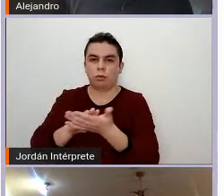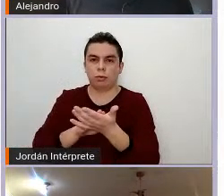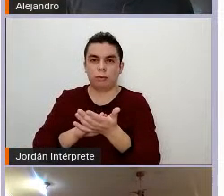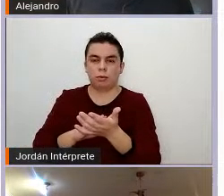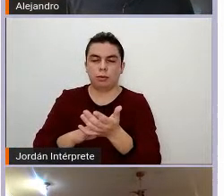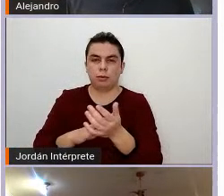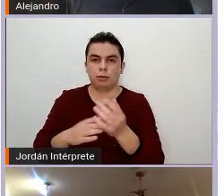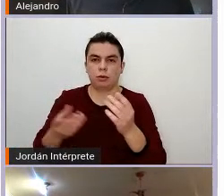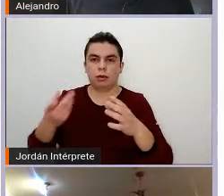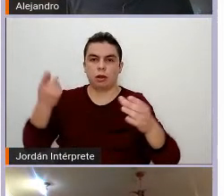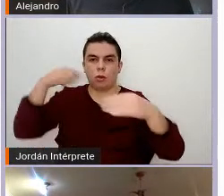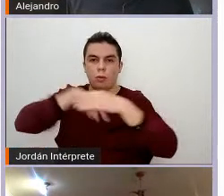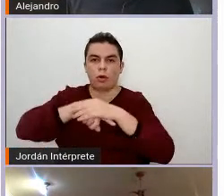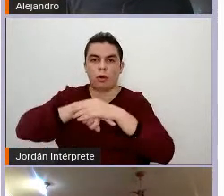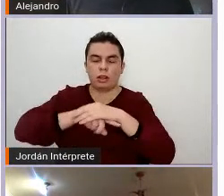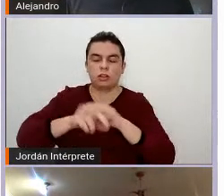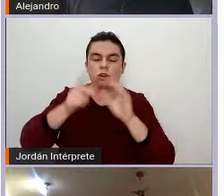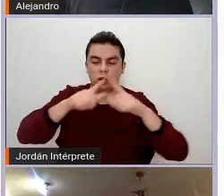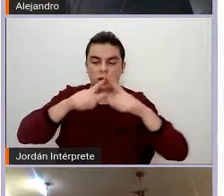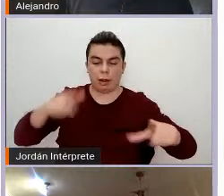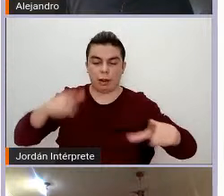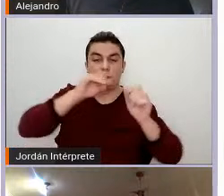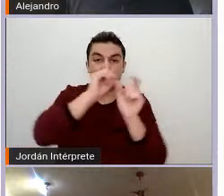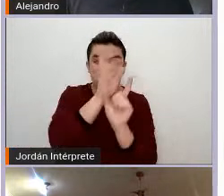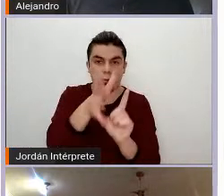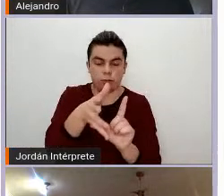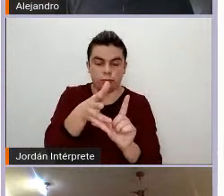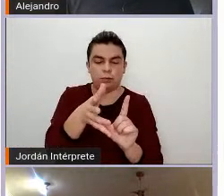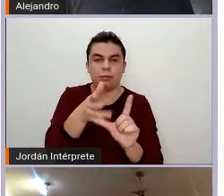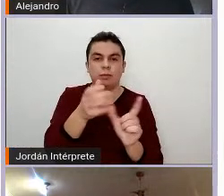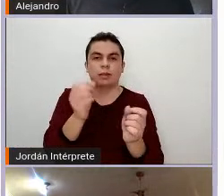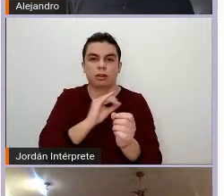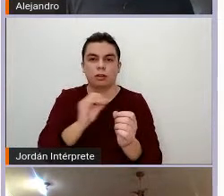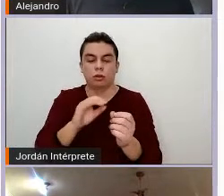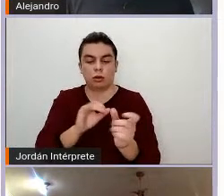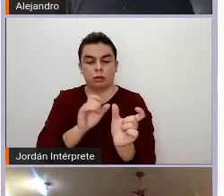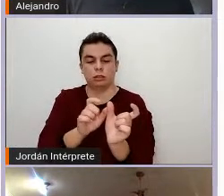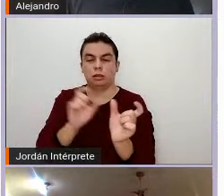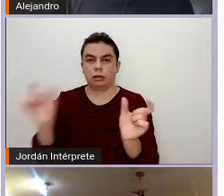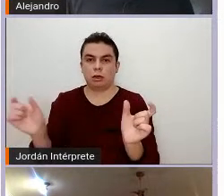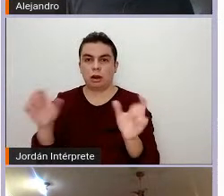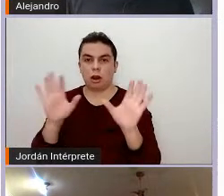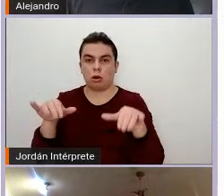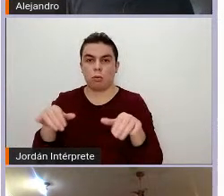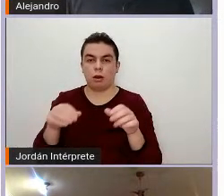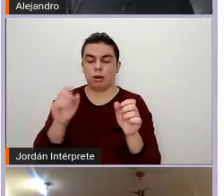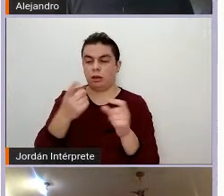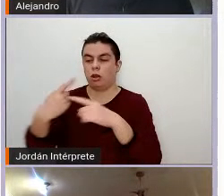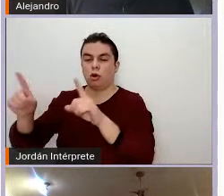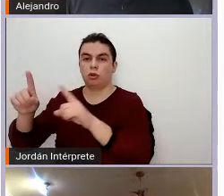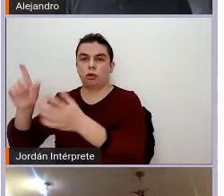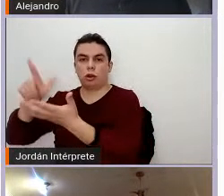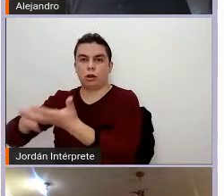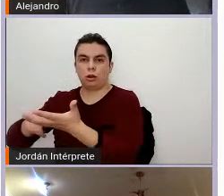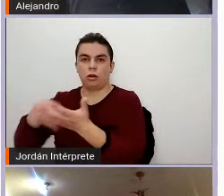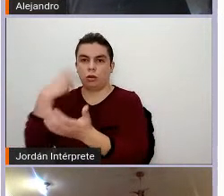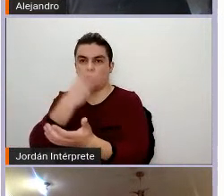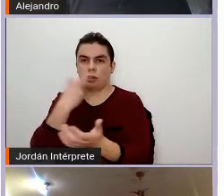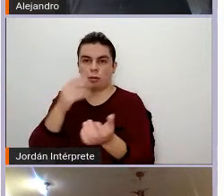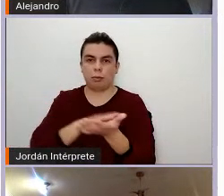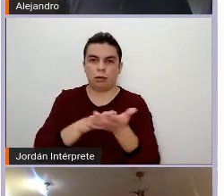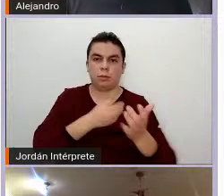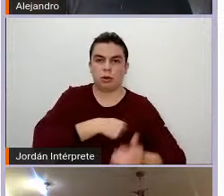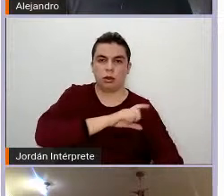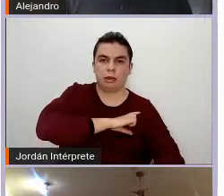traducción intralingüística. La segunda es la traducción común y corriente a otro idioma diferente, como sucede entre el español